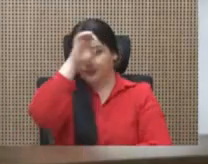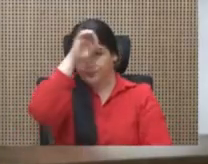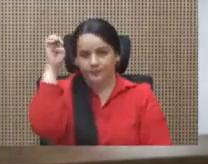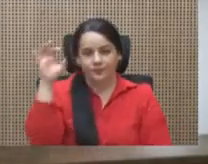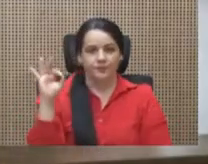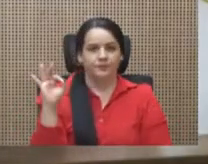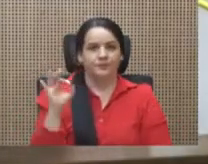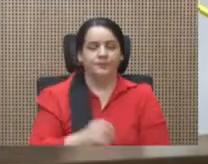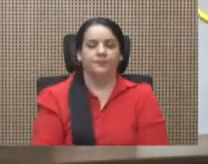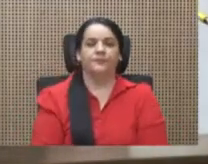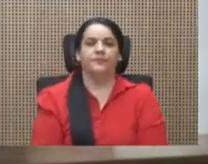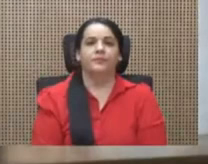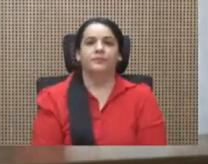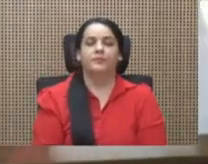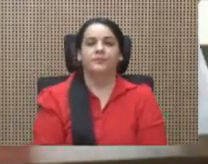Feinsa.